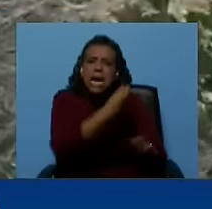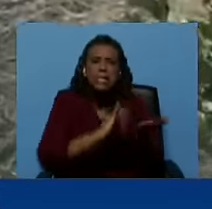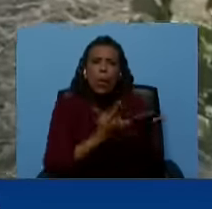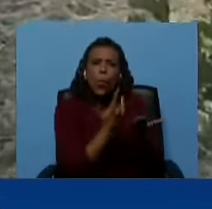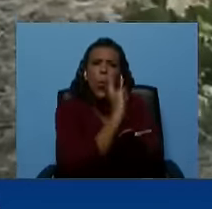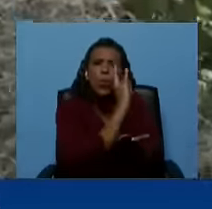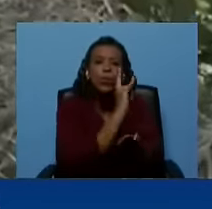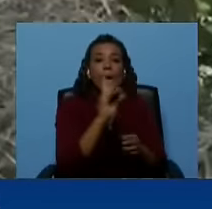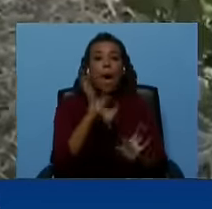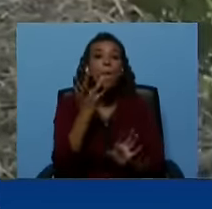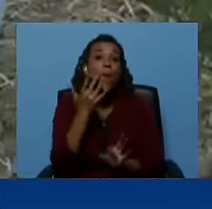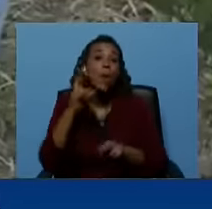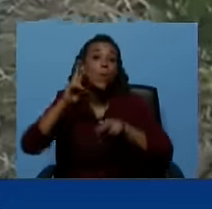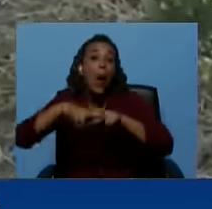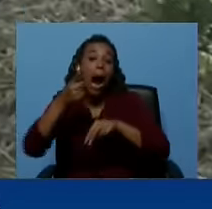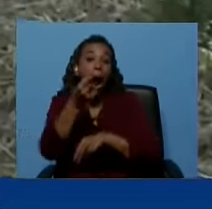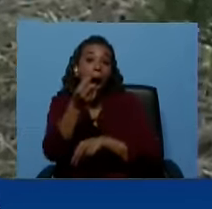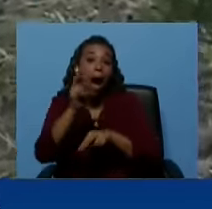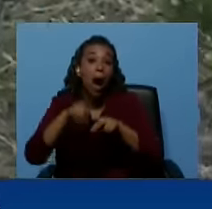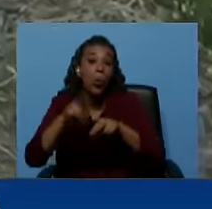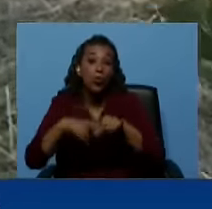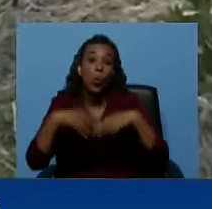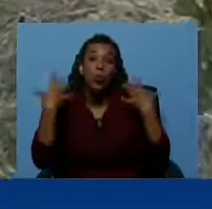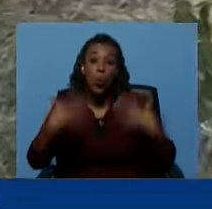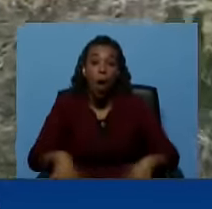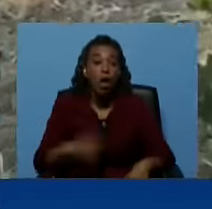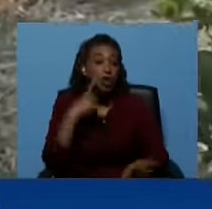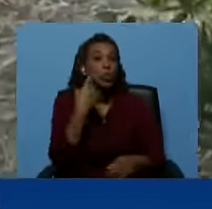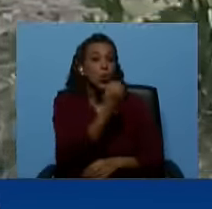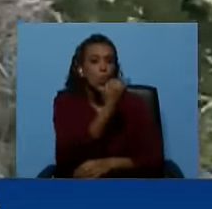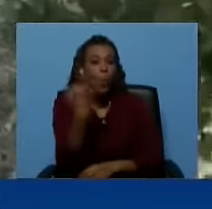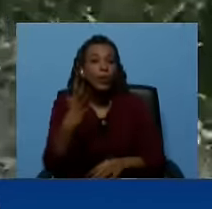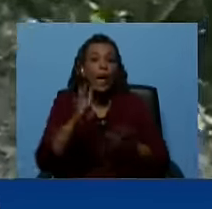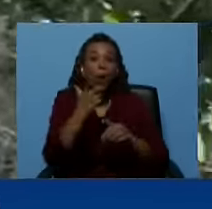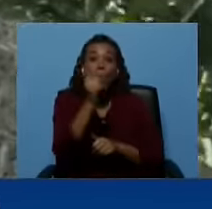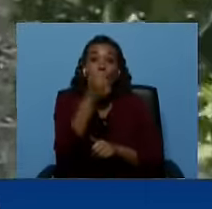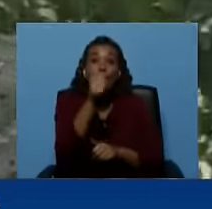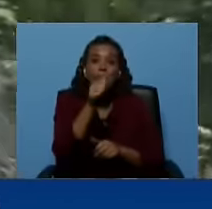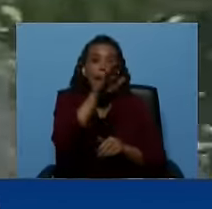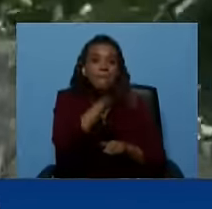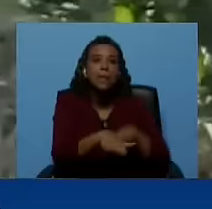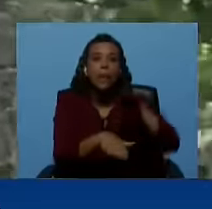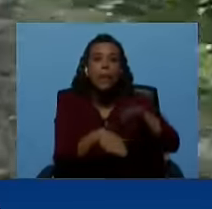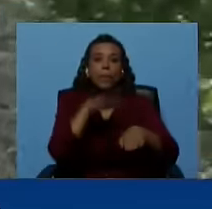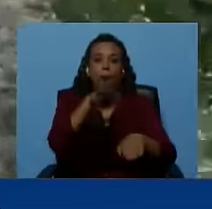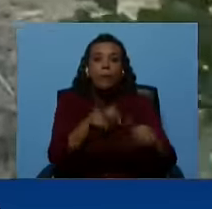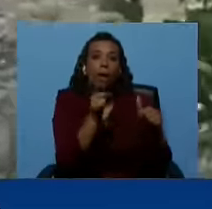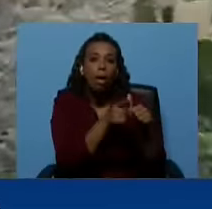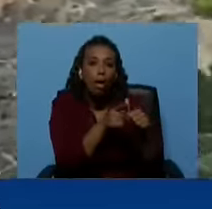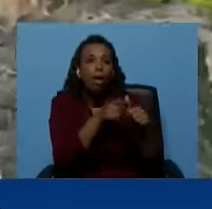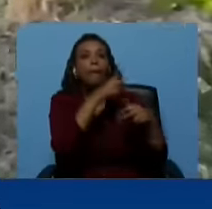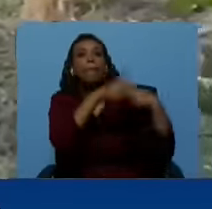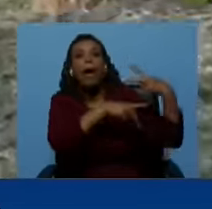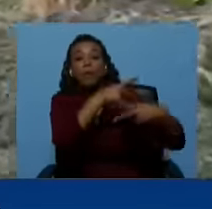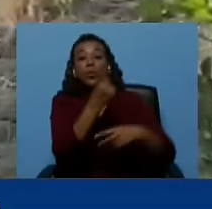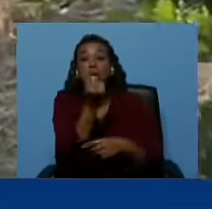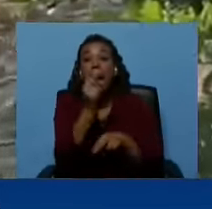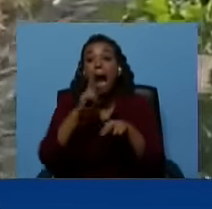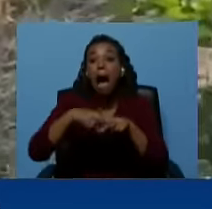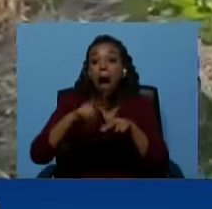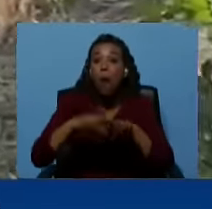producir caraota es tremendo proceso como yo conté 10 fases del proceso para producir